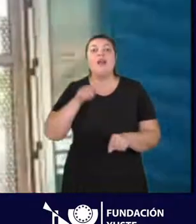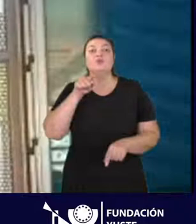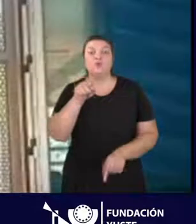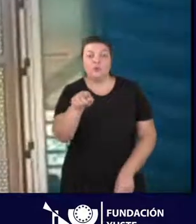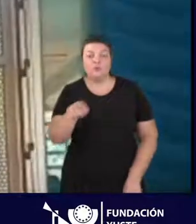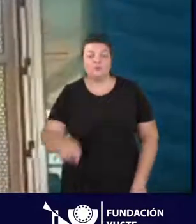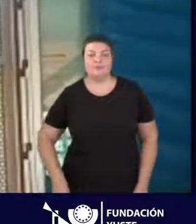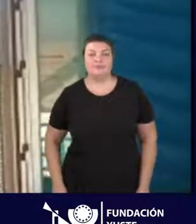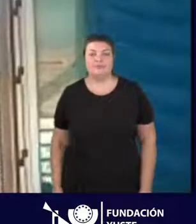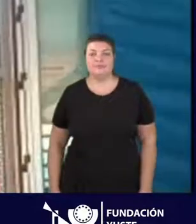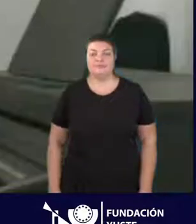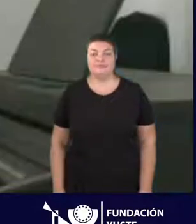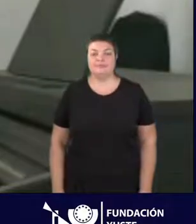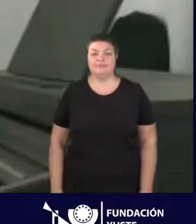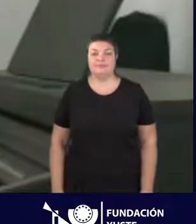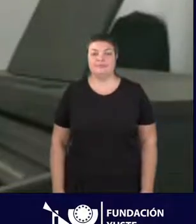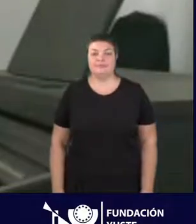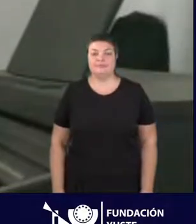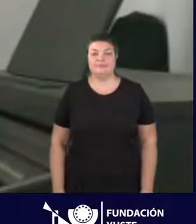igual que